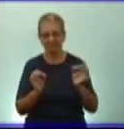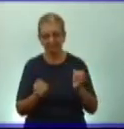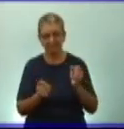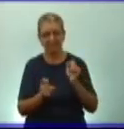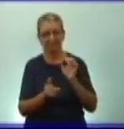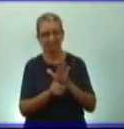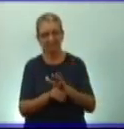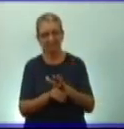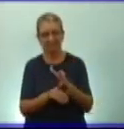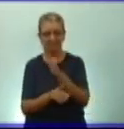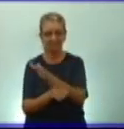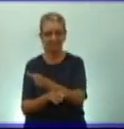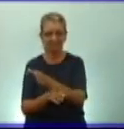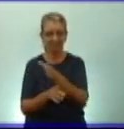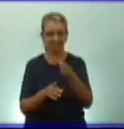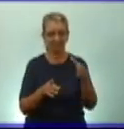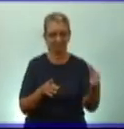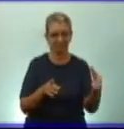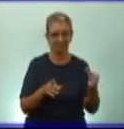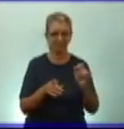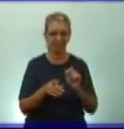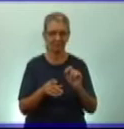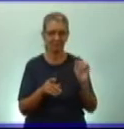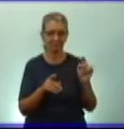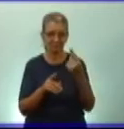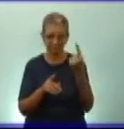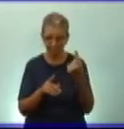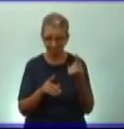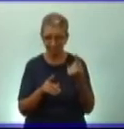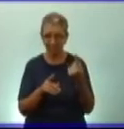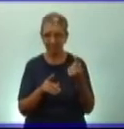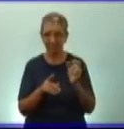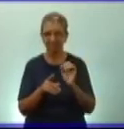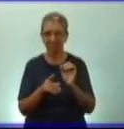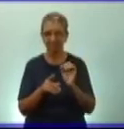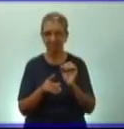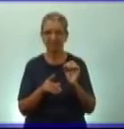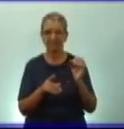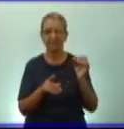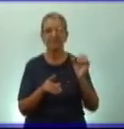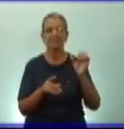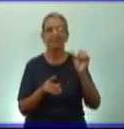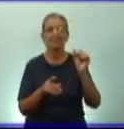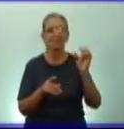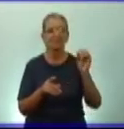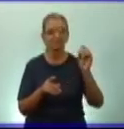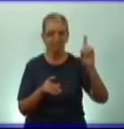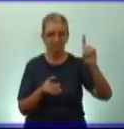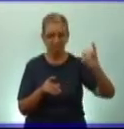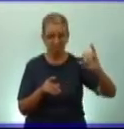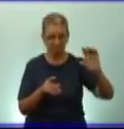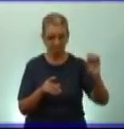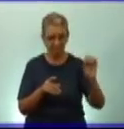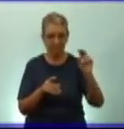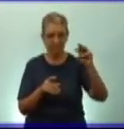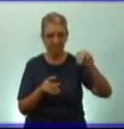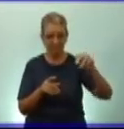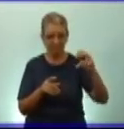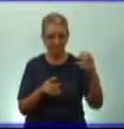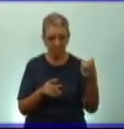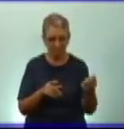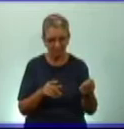hacia adelante, es decir, ponemos el símbolo del elemento metálico, en este caso es el elemento sodio, y a continuación el símbolo del